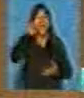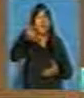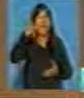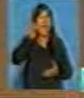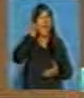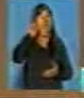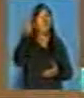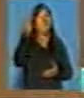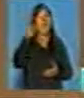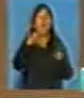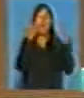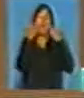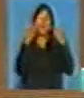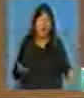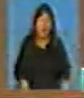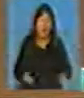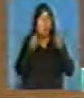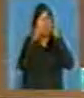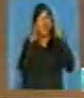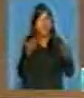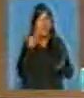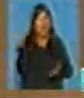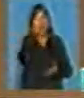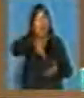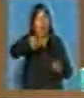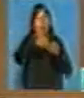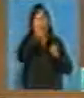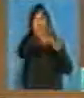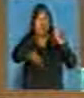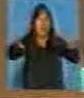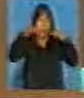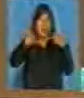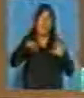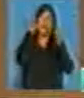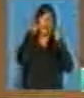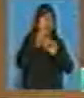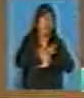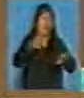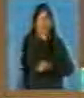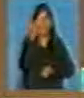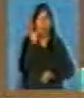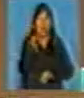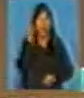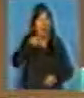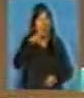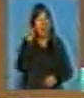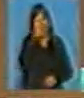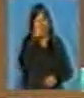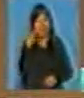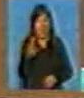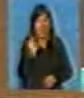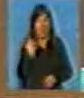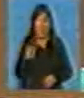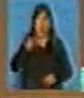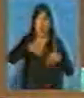Muy buenas tardes, compañeros, y a toda la gente que nos está mirando. Y bueno, por fin llegó el 22 de octubre y hoy día 23 estamos analizando